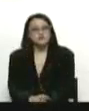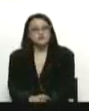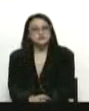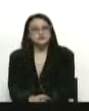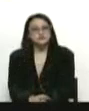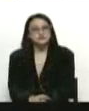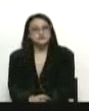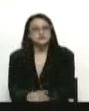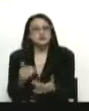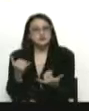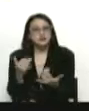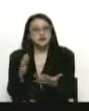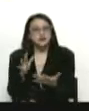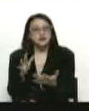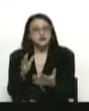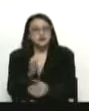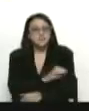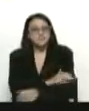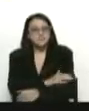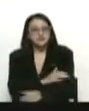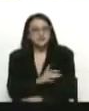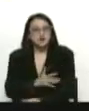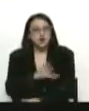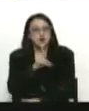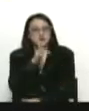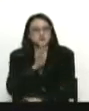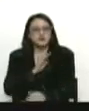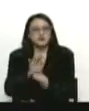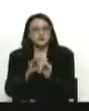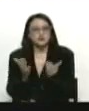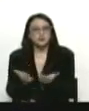derecha de la derecha más intolerante del mundo.